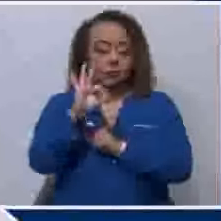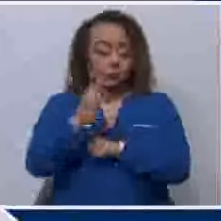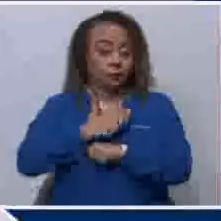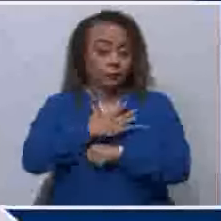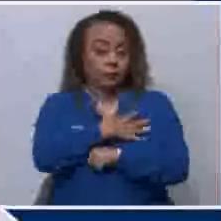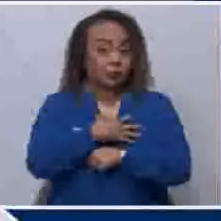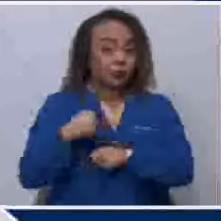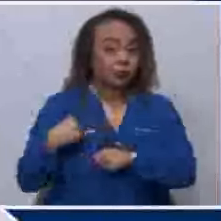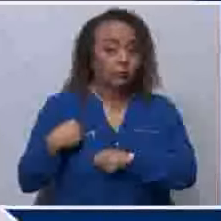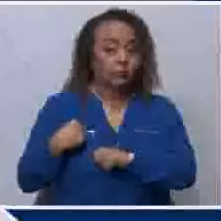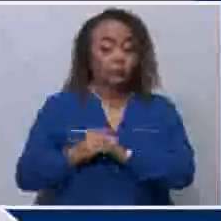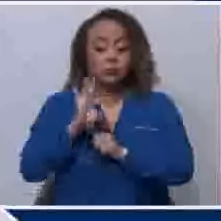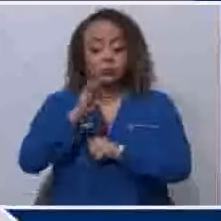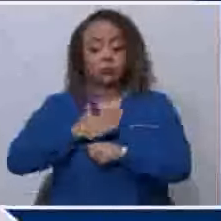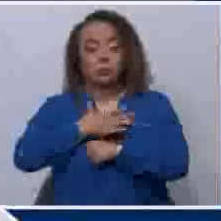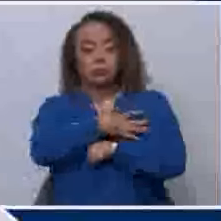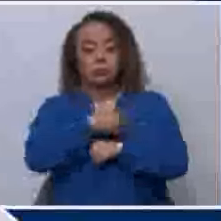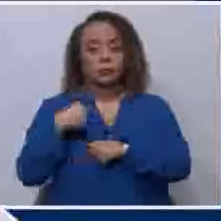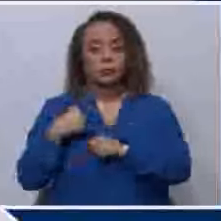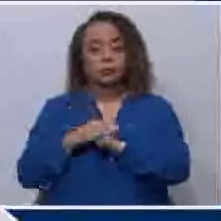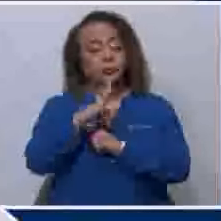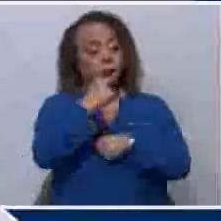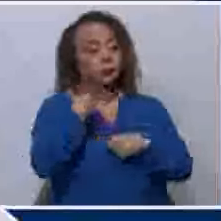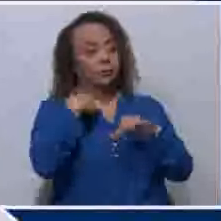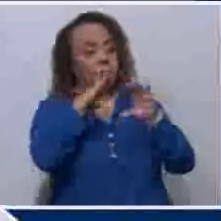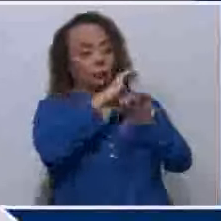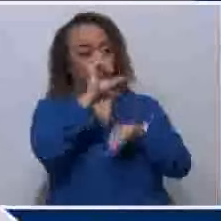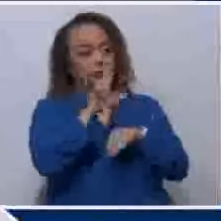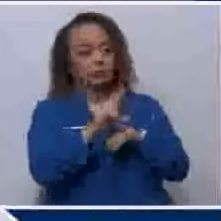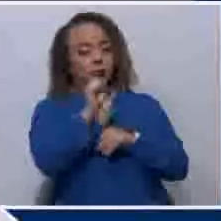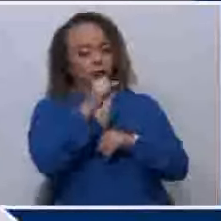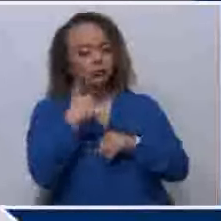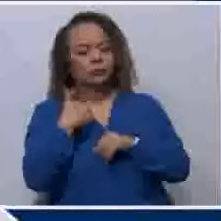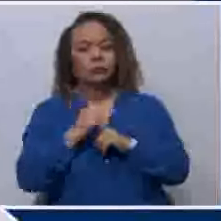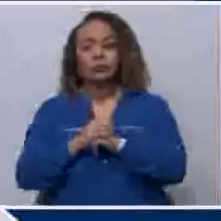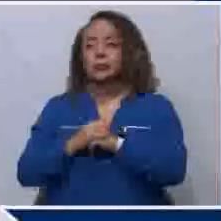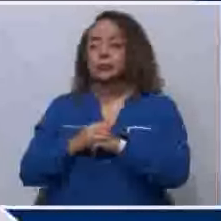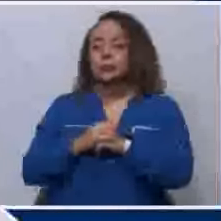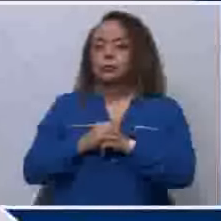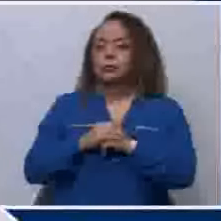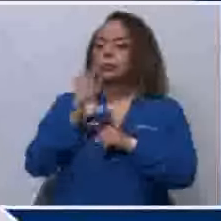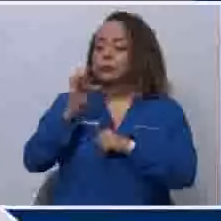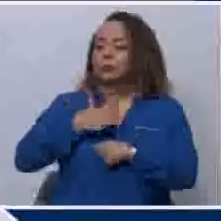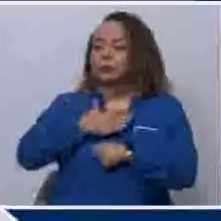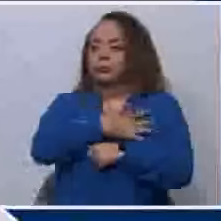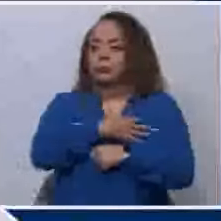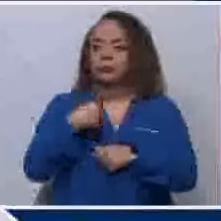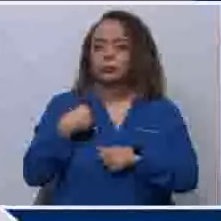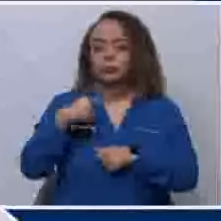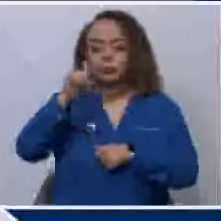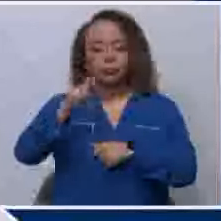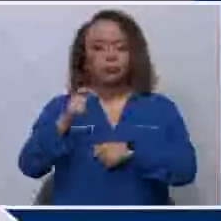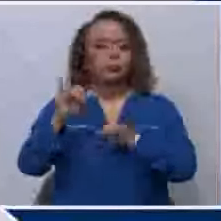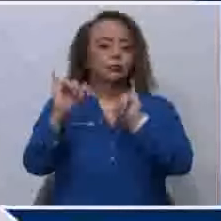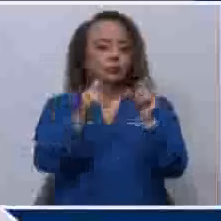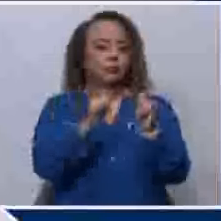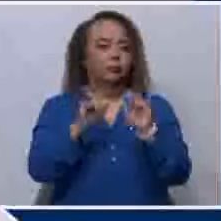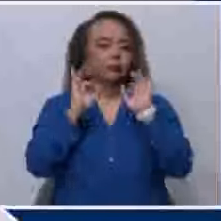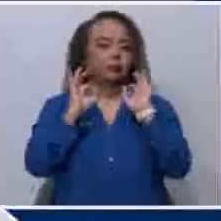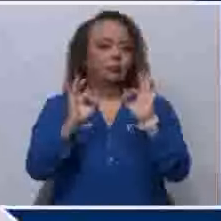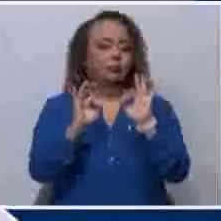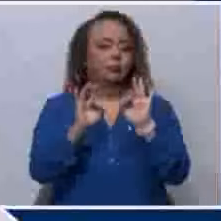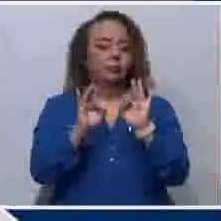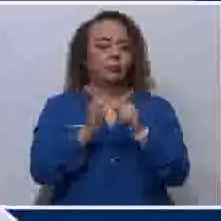gusta. El 9 que a mí me gusta. Y que los tiene ha tenido la selección nacional. Claro que los ha tenido. Pero ahí está. El 9 que a mí me gusta tiene que saber jugar muy bien